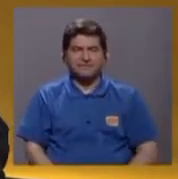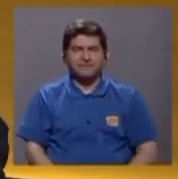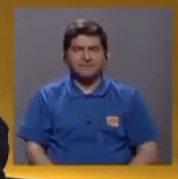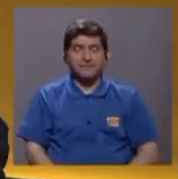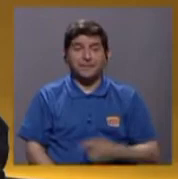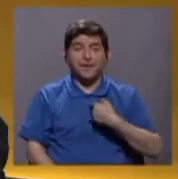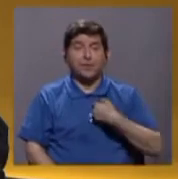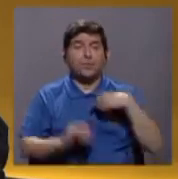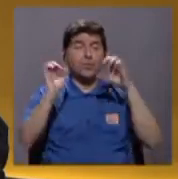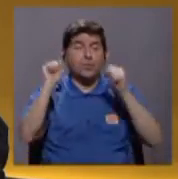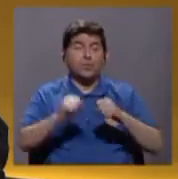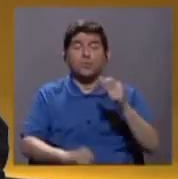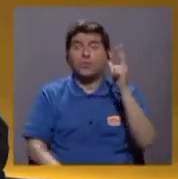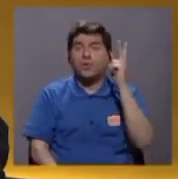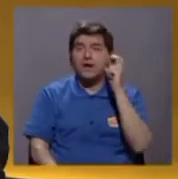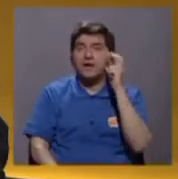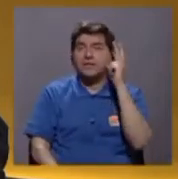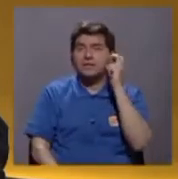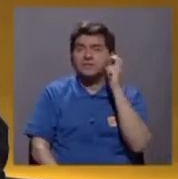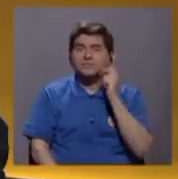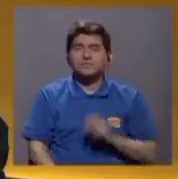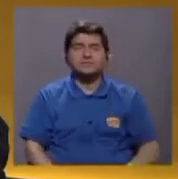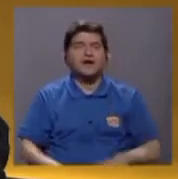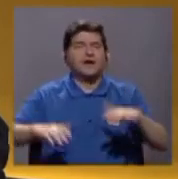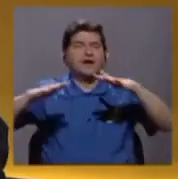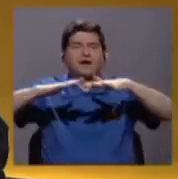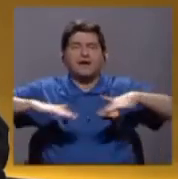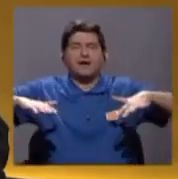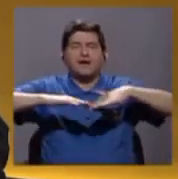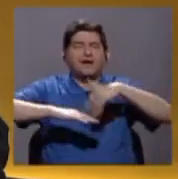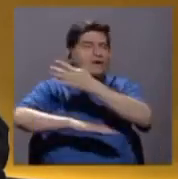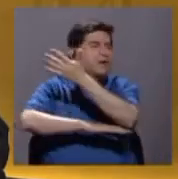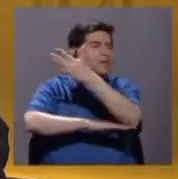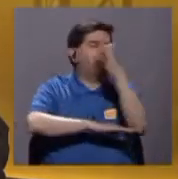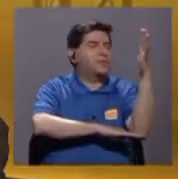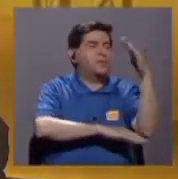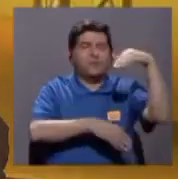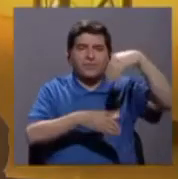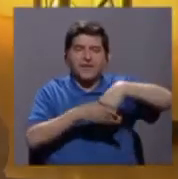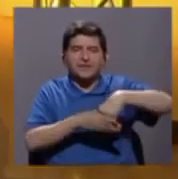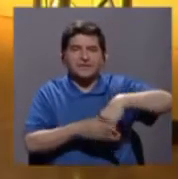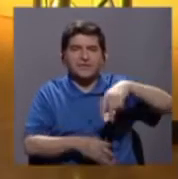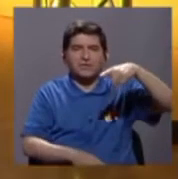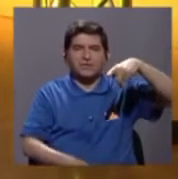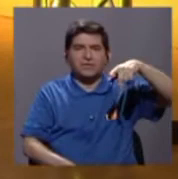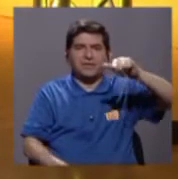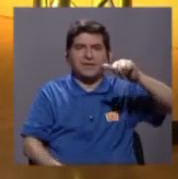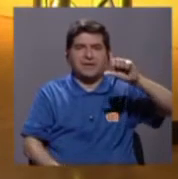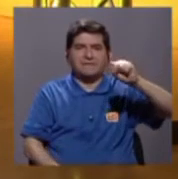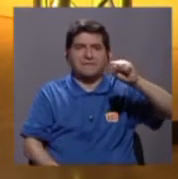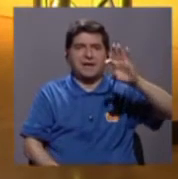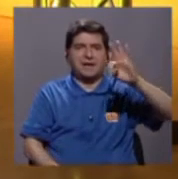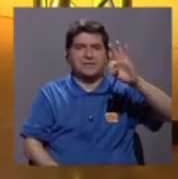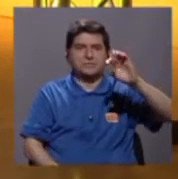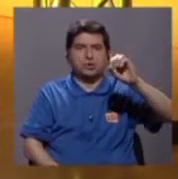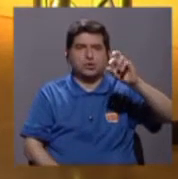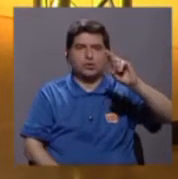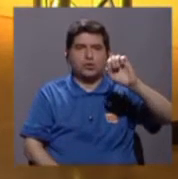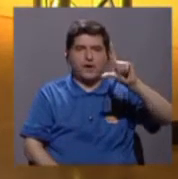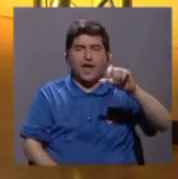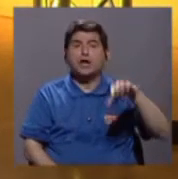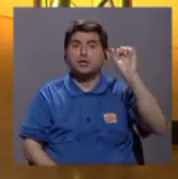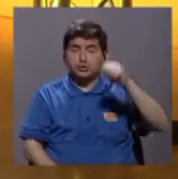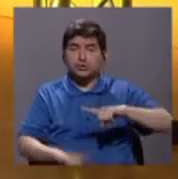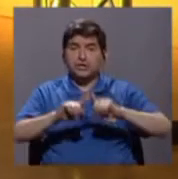si uno puede escuchar el campo en la pastoral? Claro, de hecho también hay